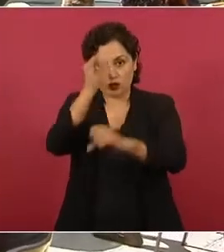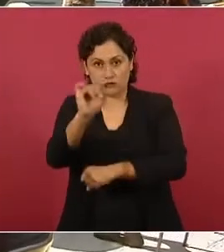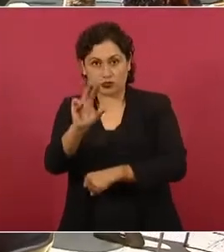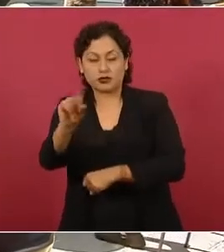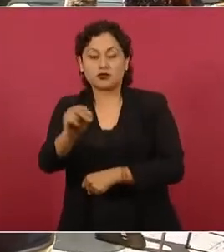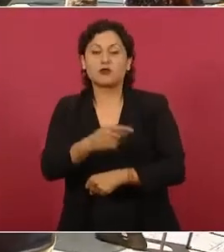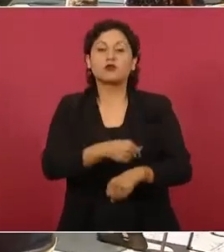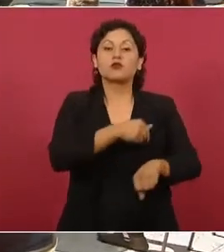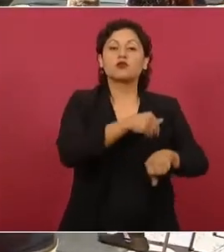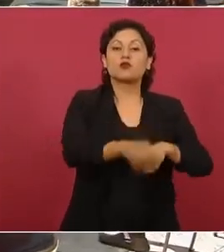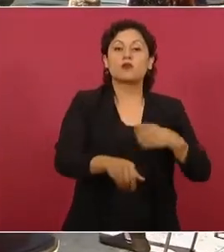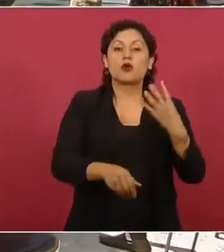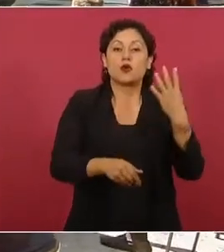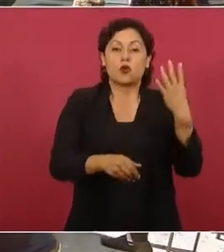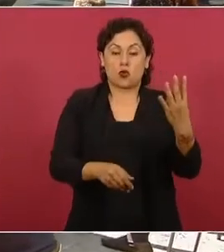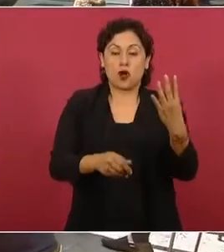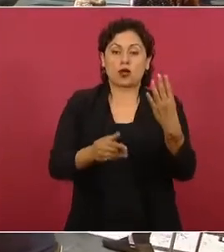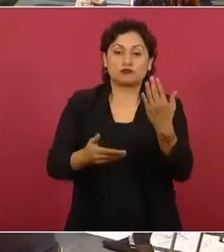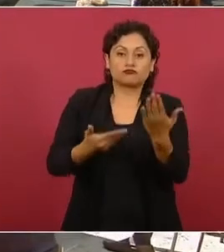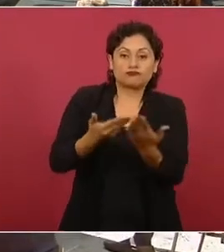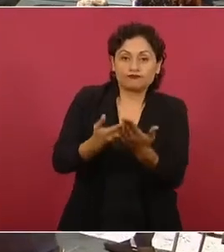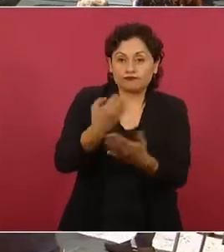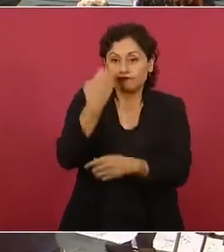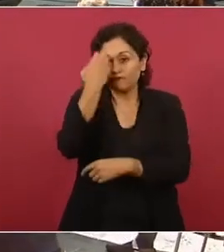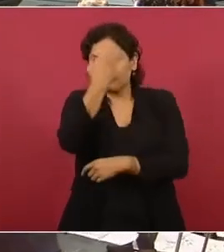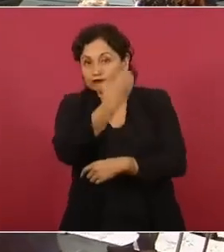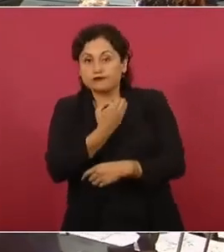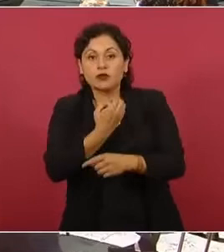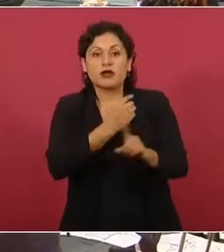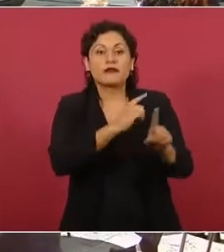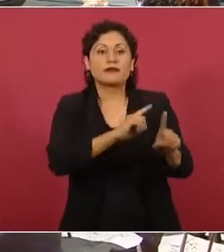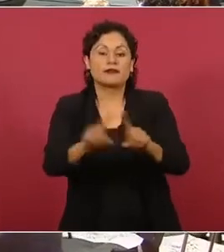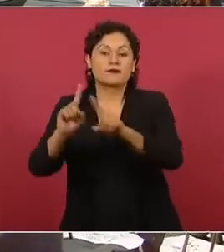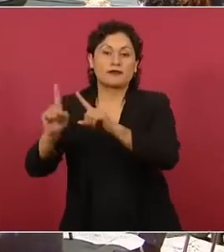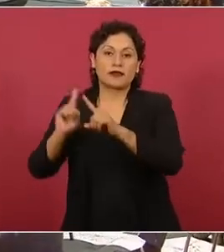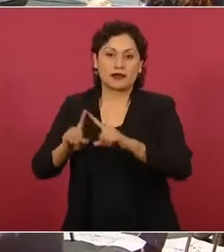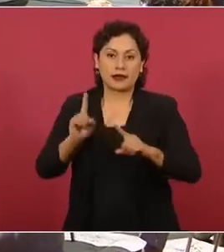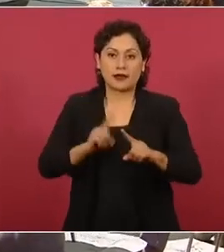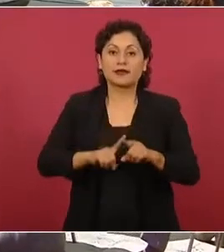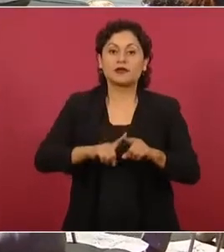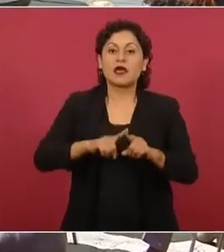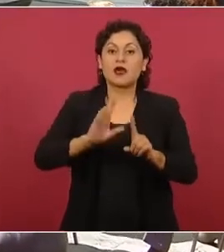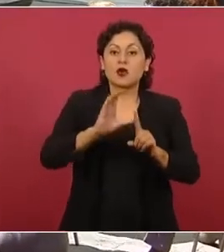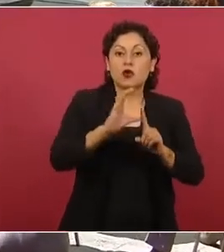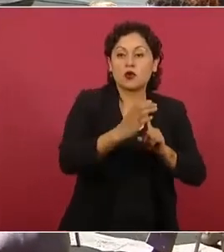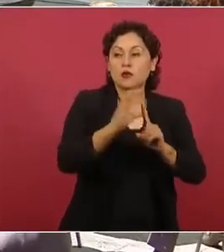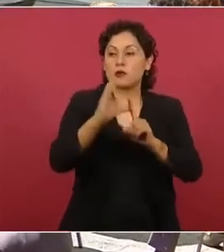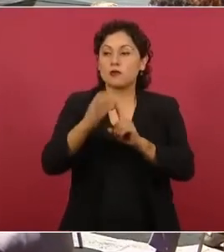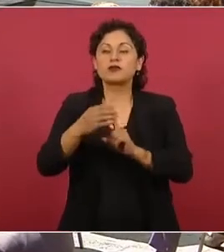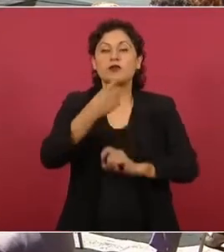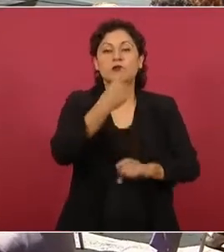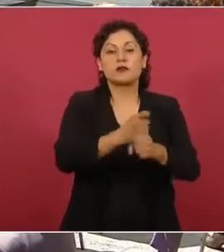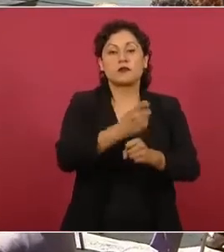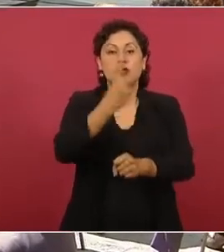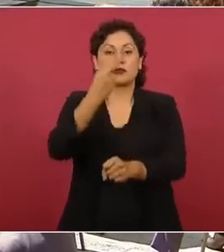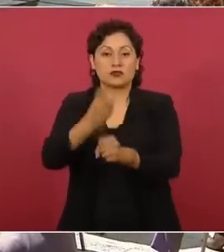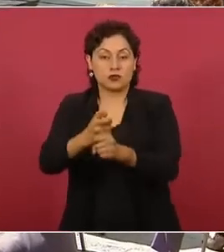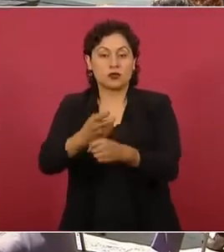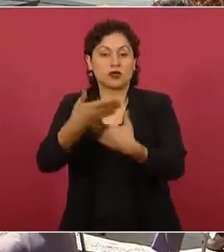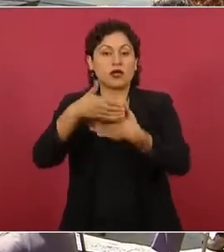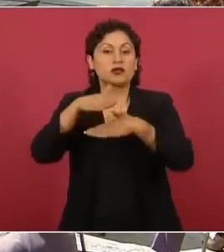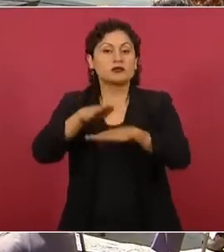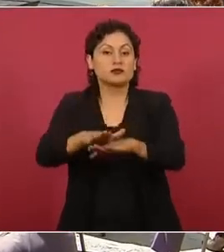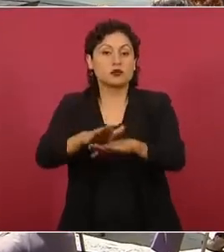es la examinación y en su caso aprobación de los dictámenes emitidos en las comisiones primera y segunda correspondientes a la